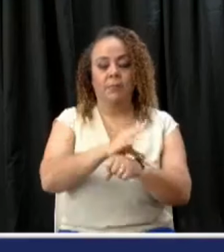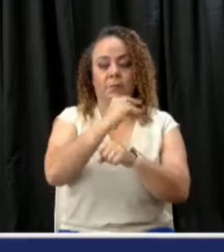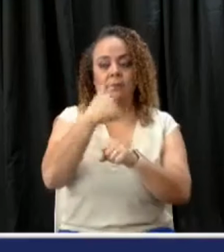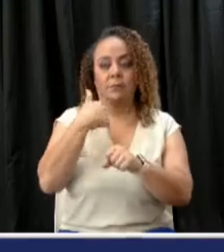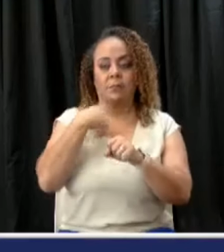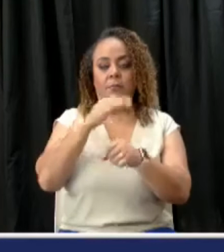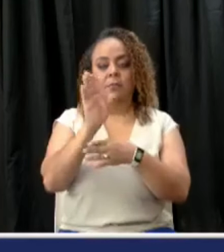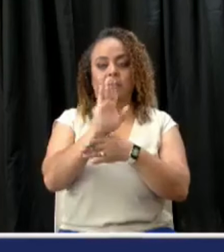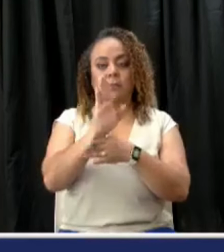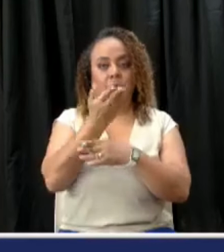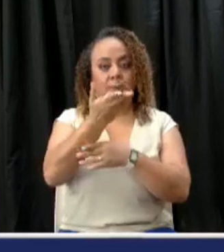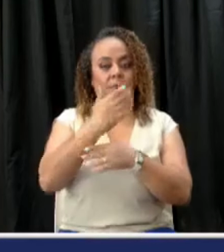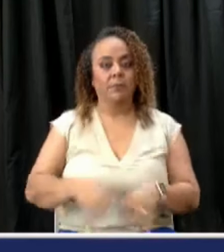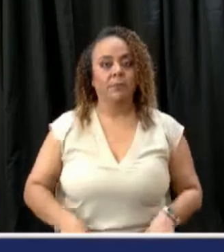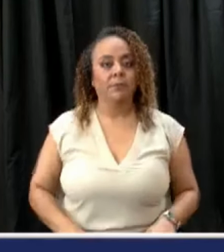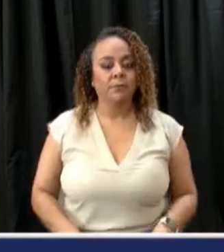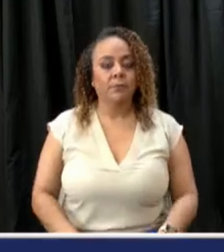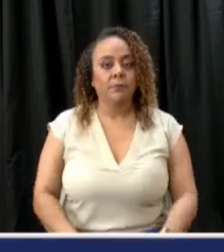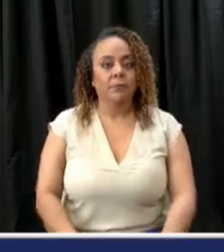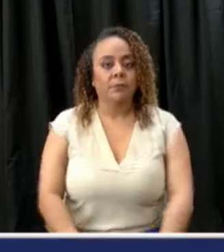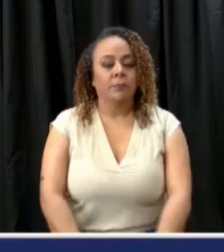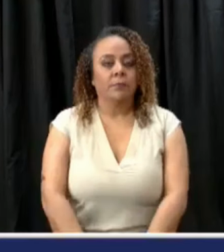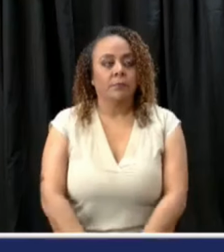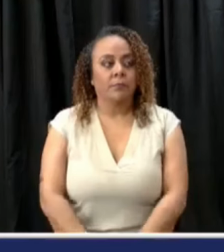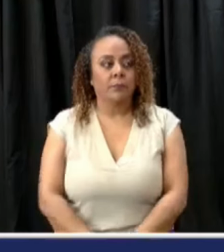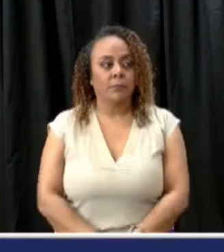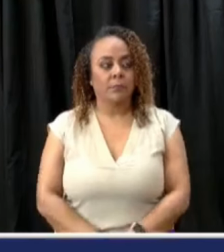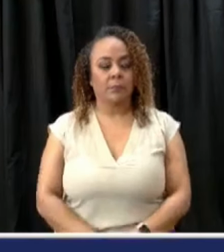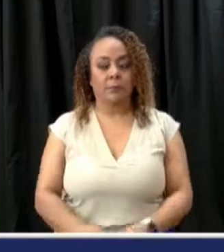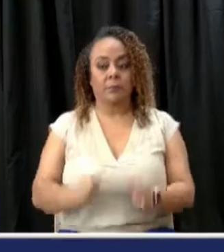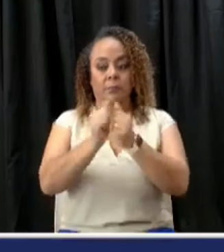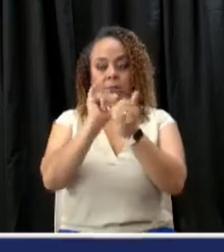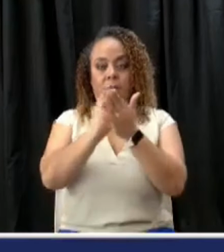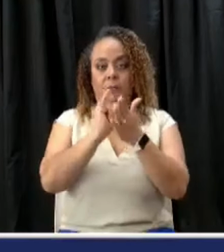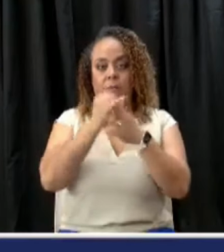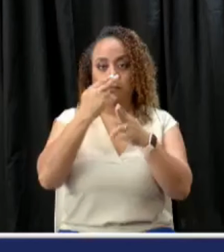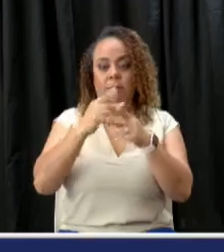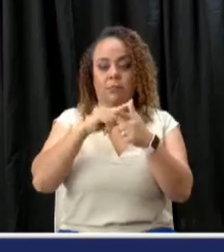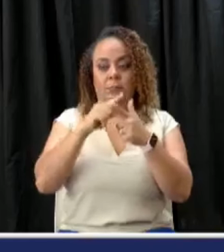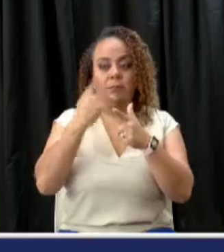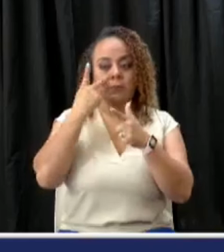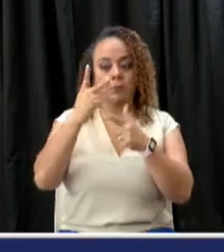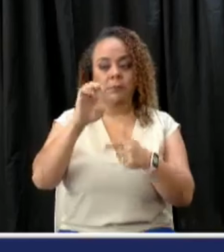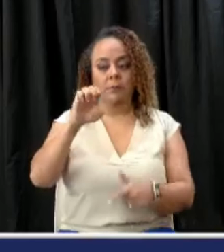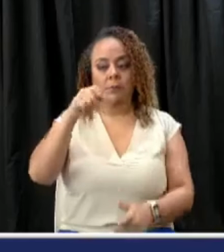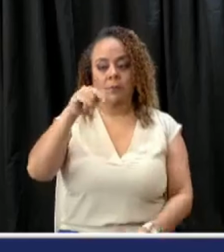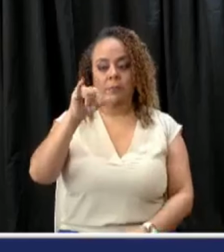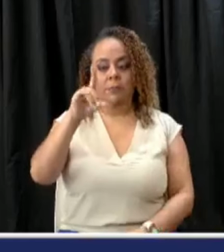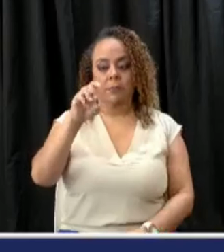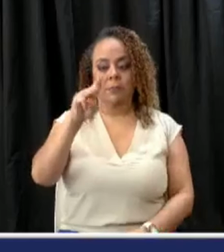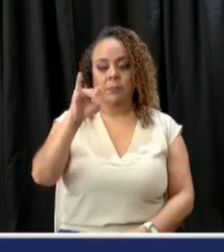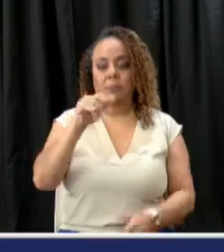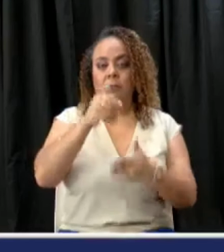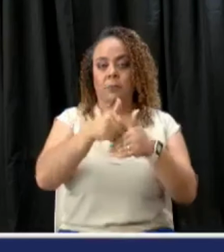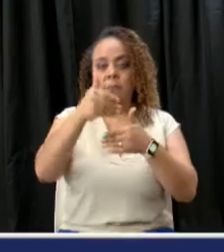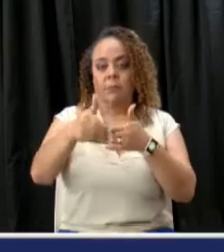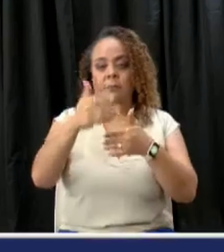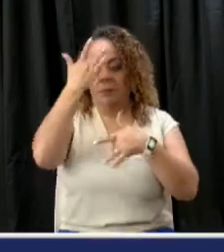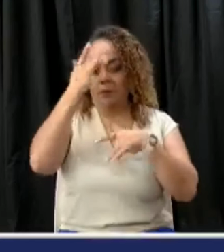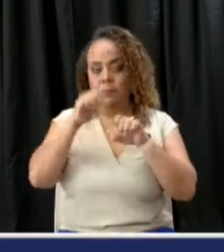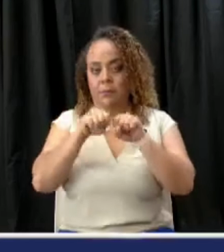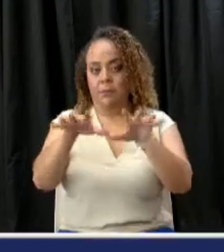diapositiva puesta con este nombre. Y entonces, donde vemos epidemia después de una pandemia,